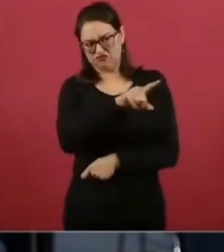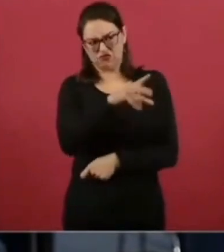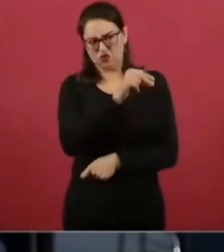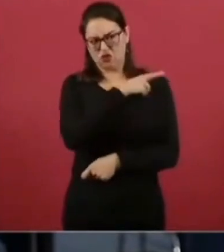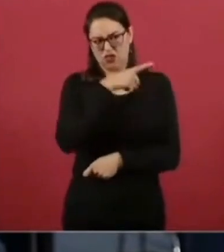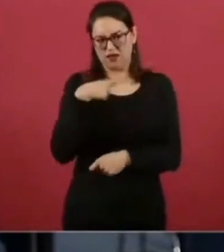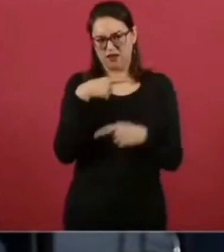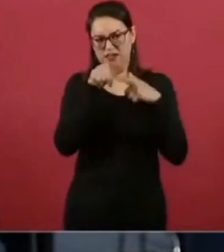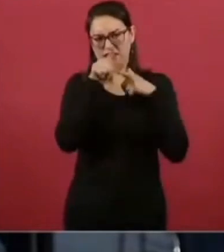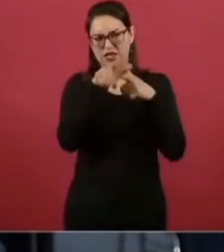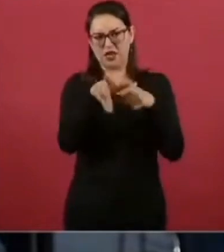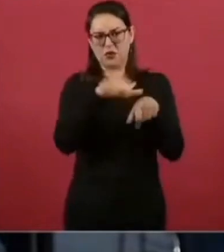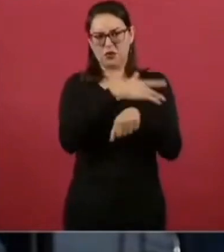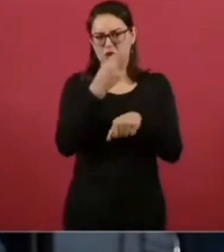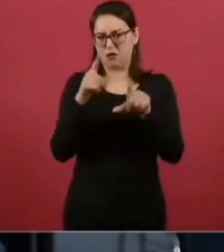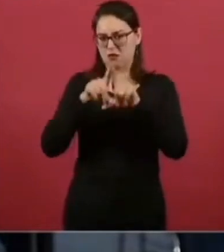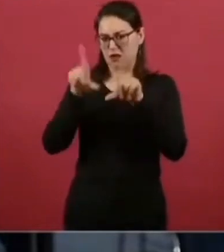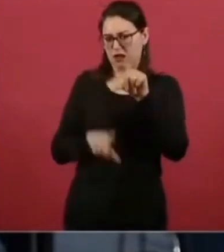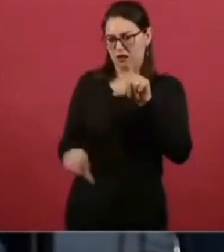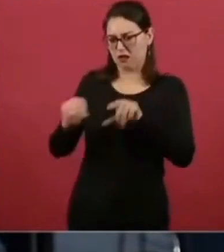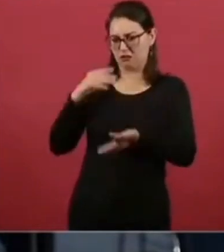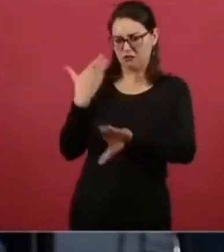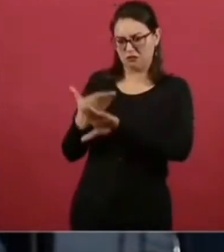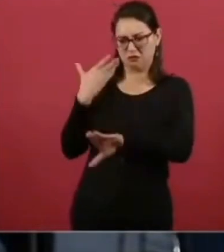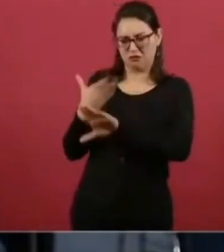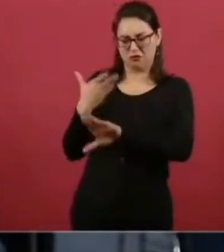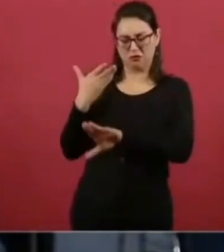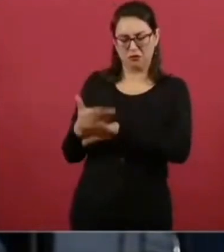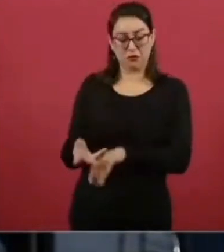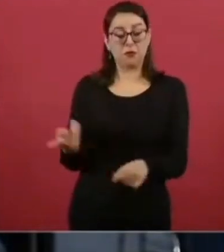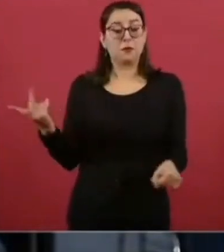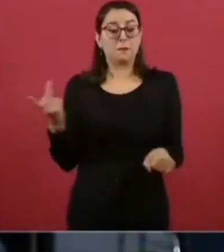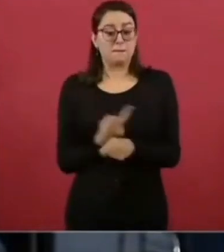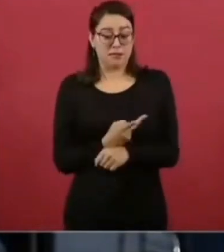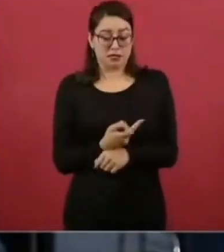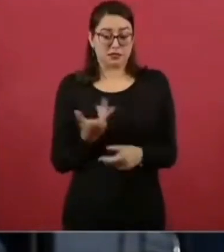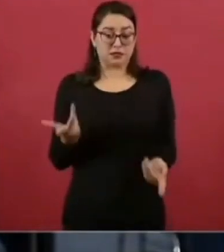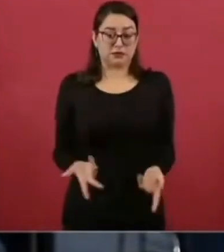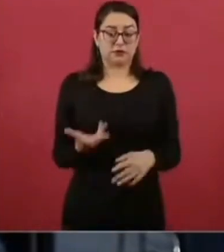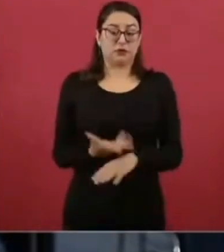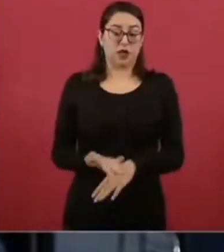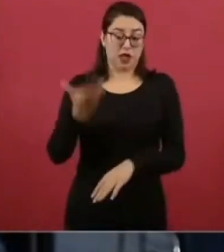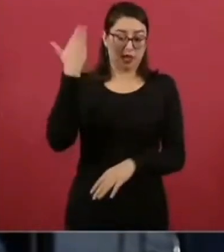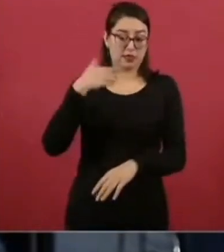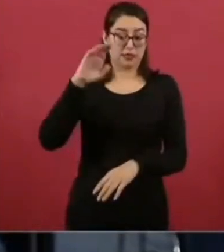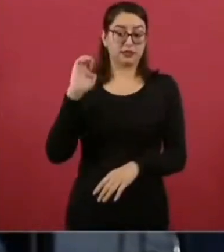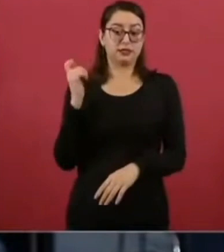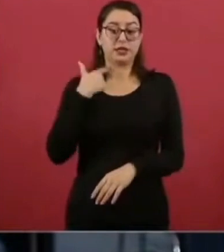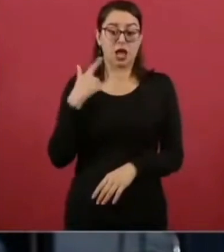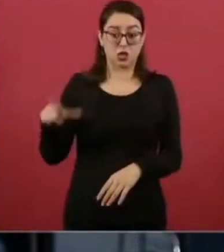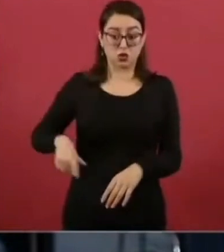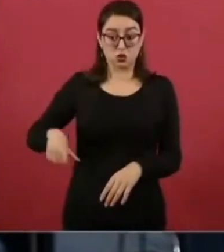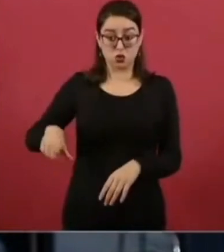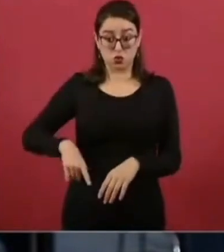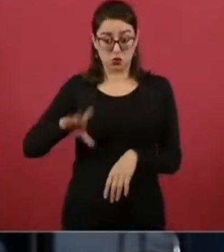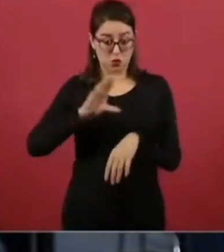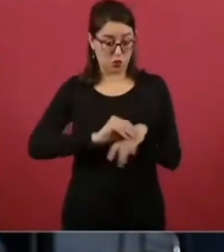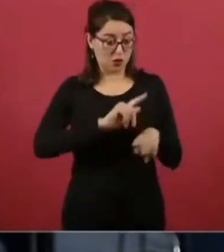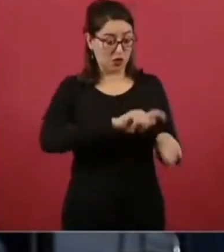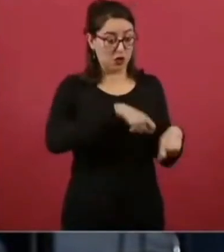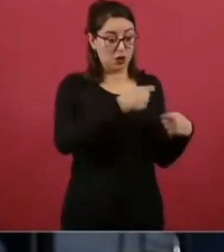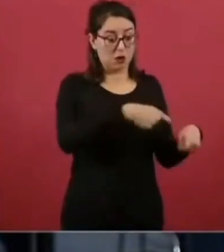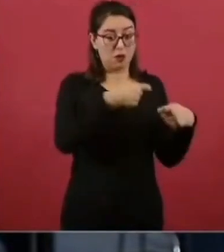decir, estas concesiones de radio y televisión, bueno, algunas que fueron otorgadas en los sexenios pasados, bueno, algunas están a punto